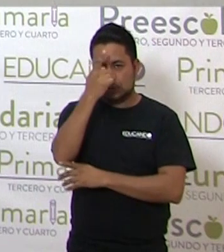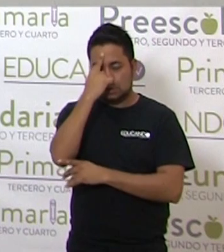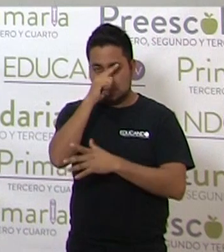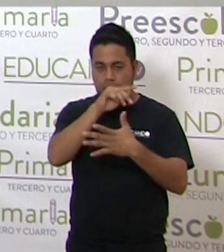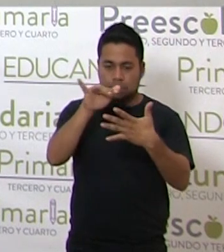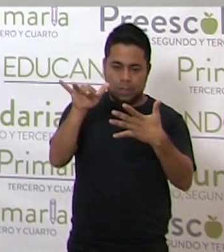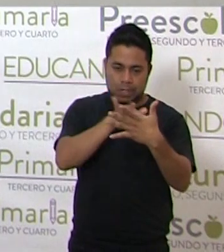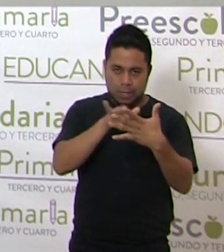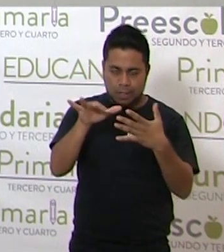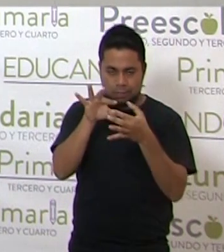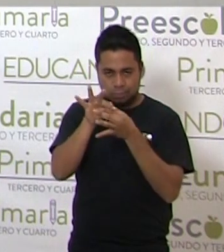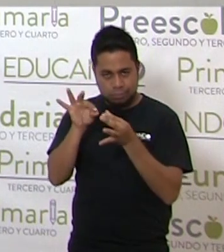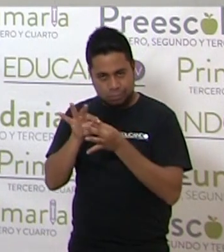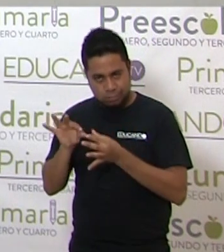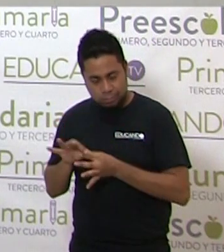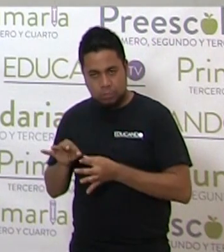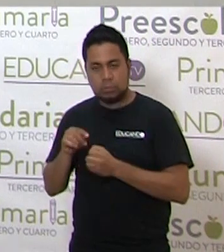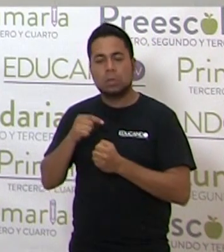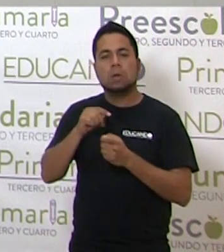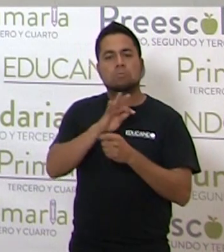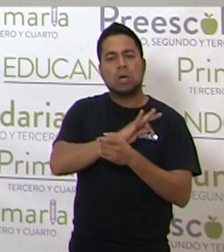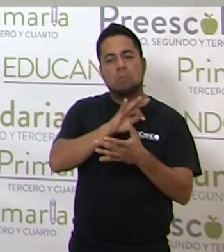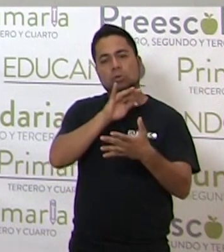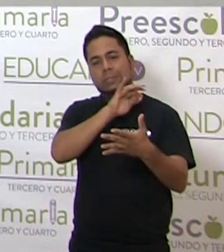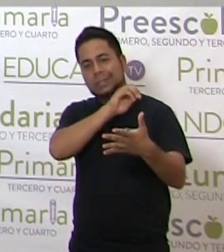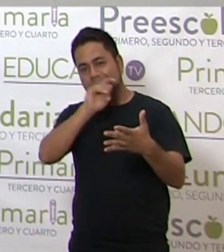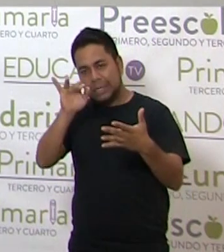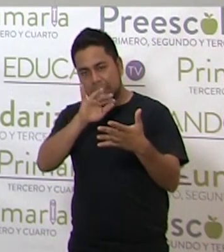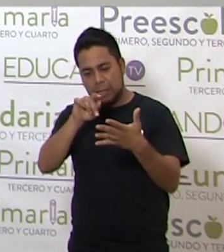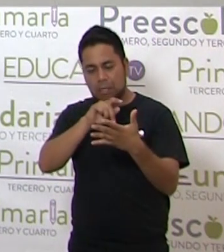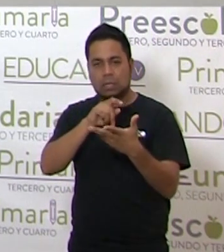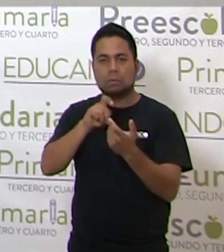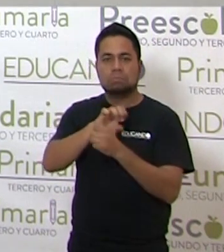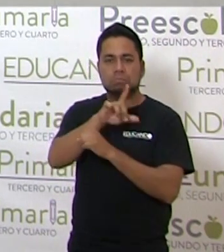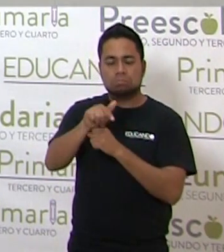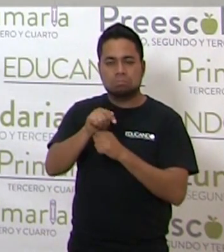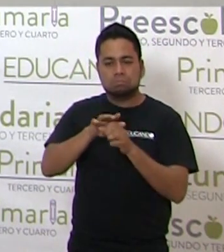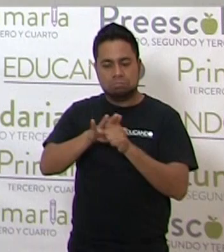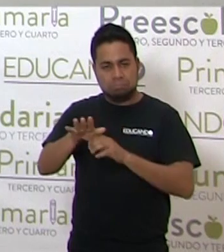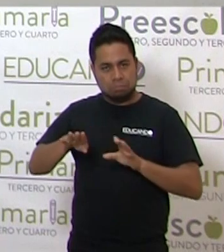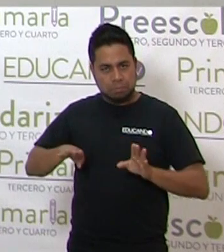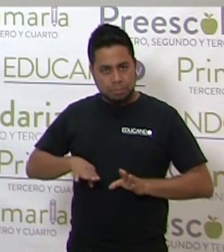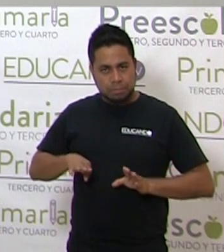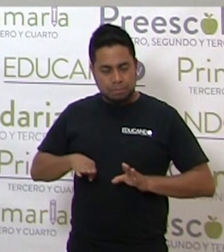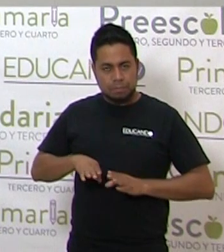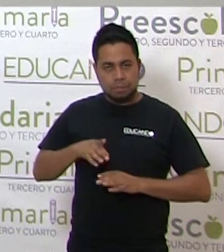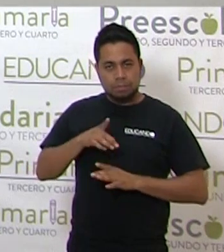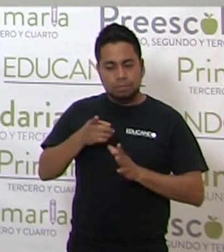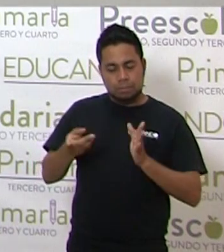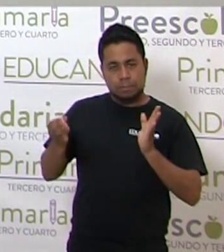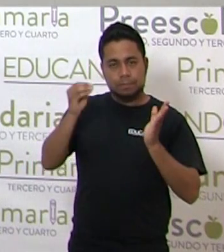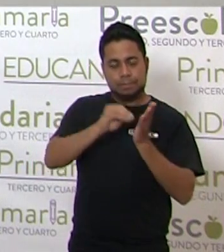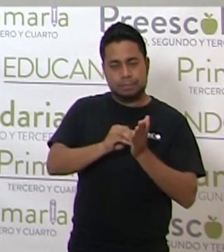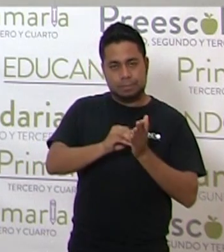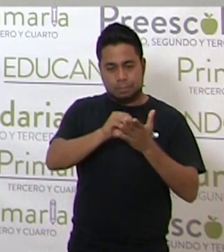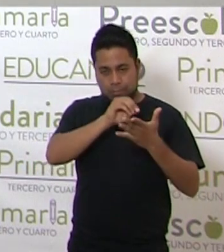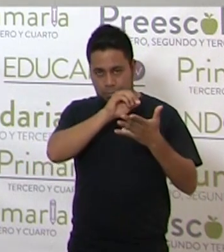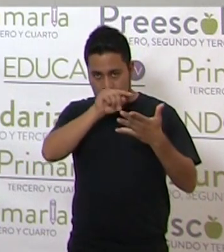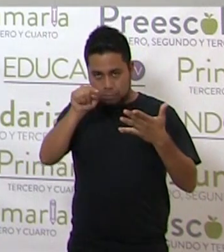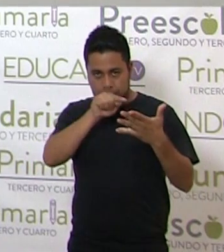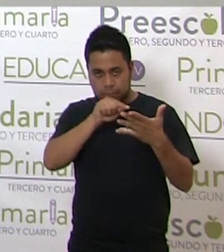texto expositivo. Lo vamos a leer y vamos a deducir las características que debe tener este tipo